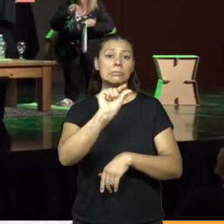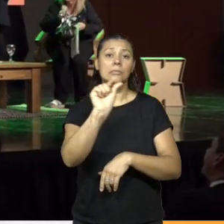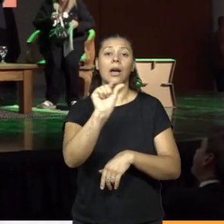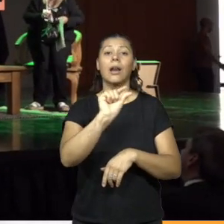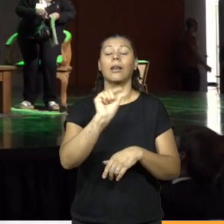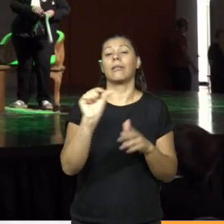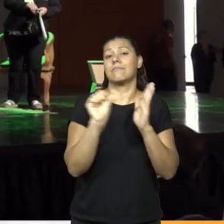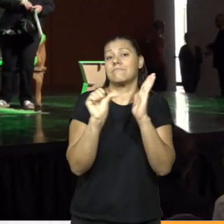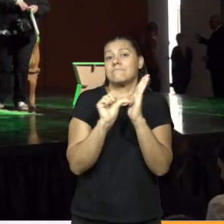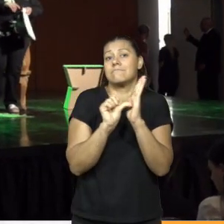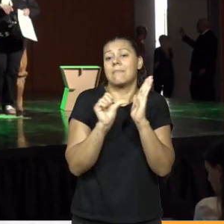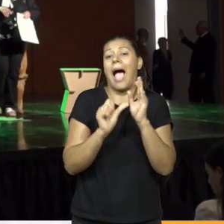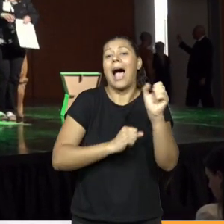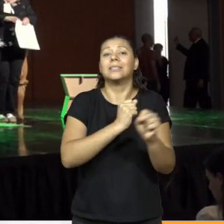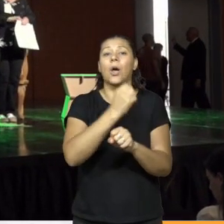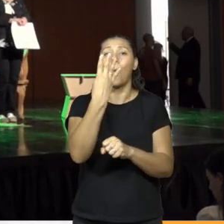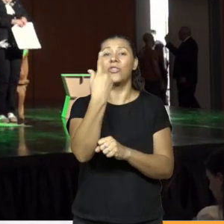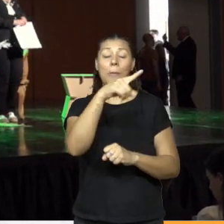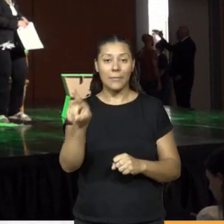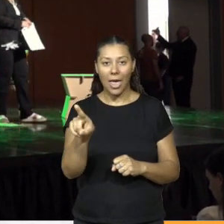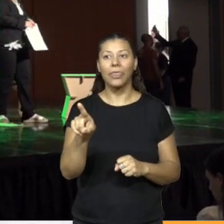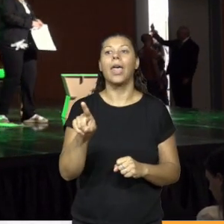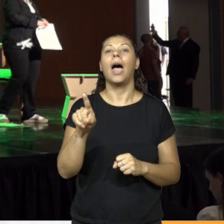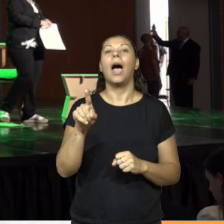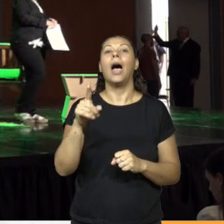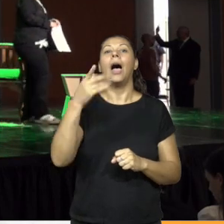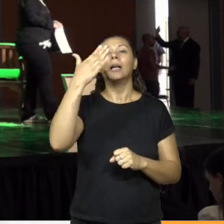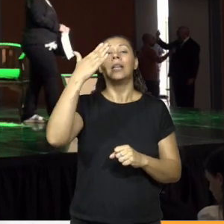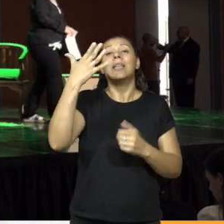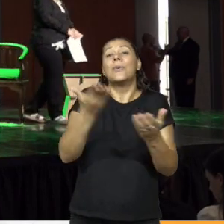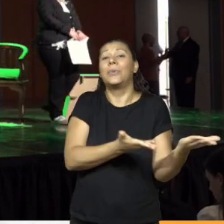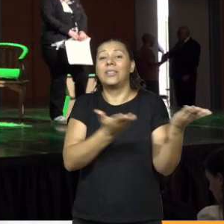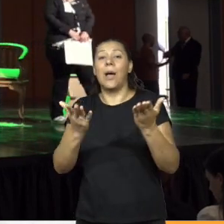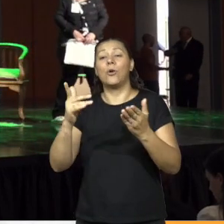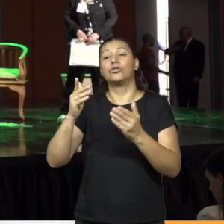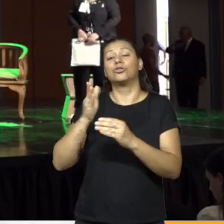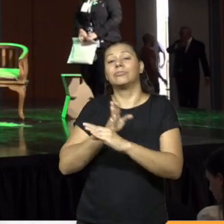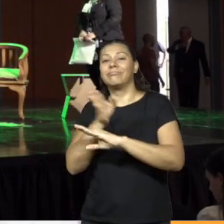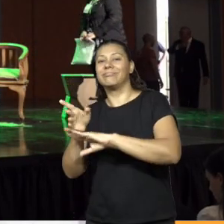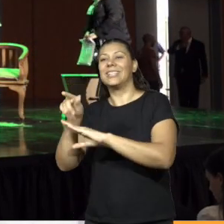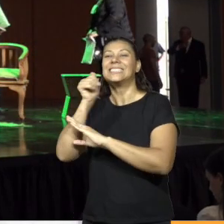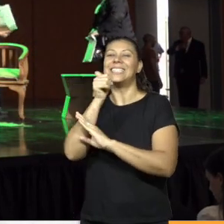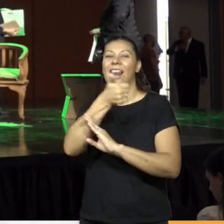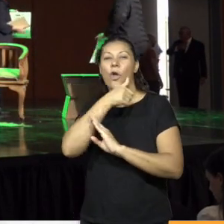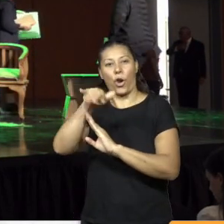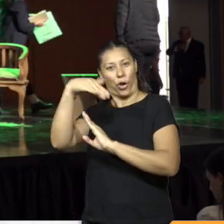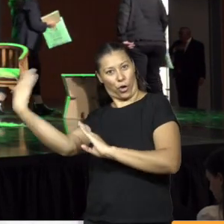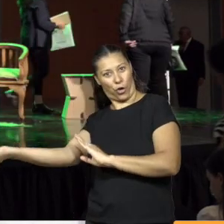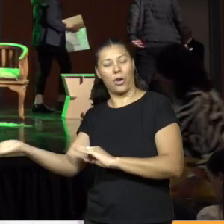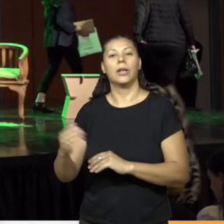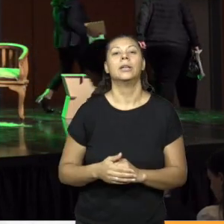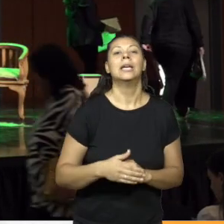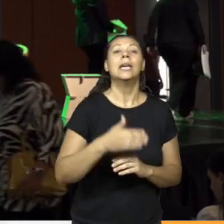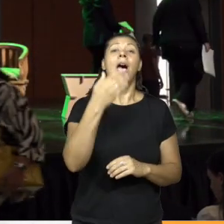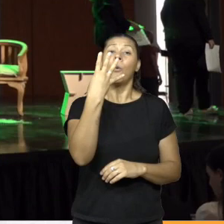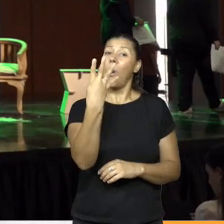las 4:30, así que los invitamos a pasar al salón contiguo. A las 16:30 comenzamos con el último panel de esta